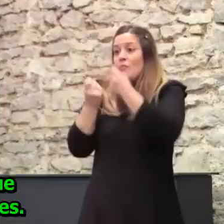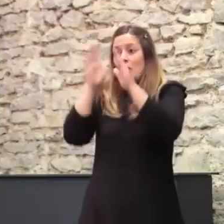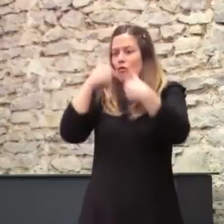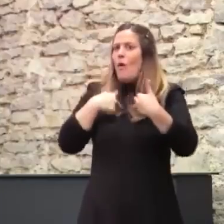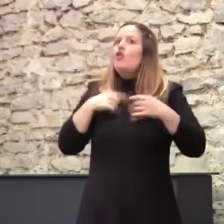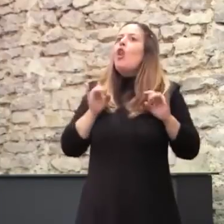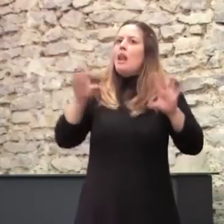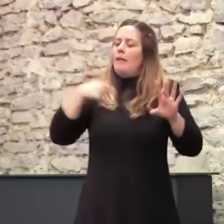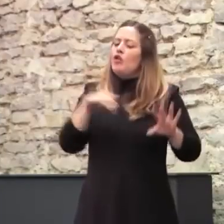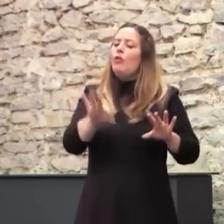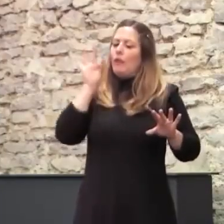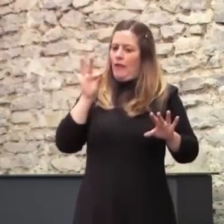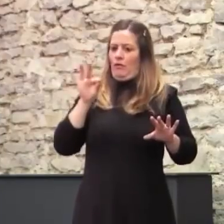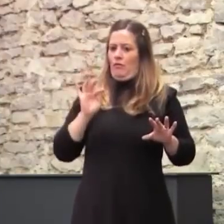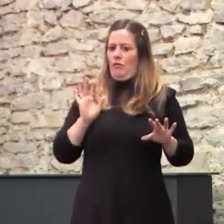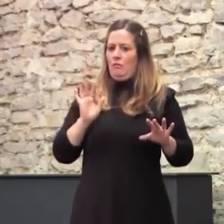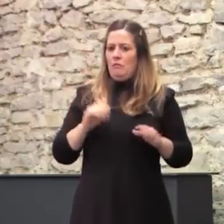decisiones, ¿no?